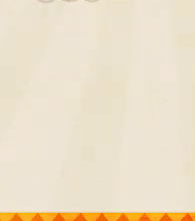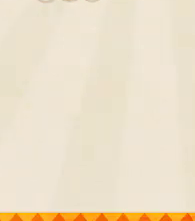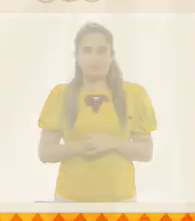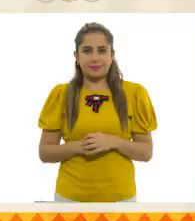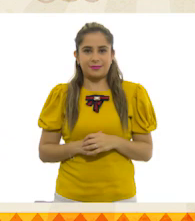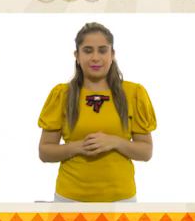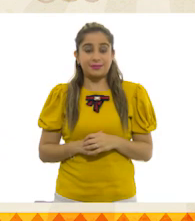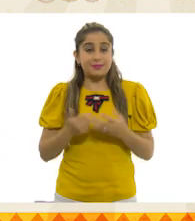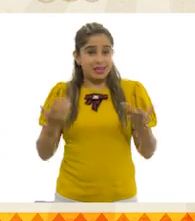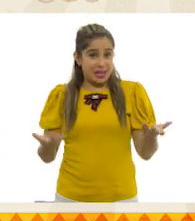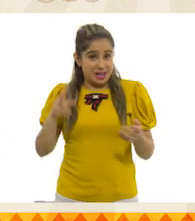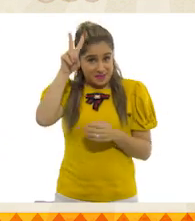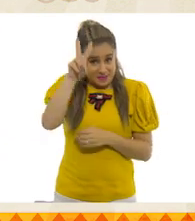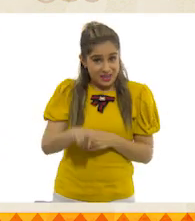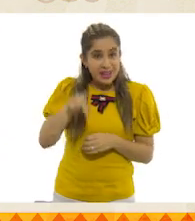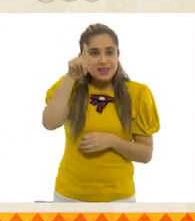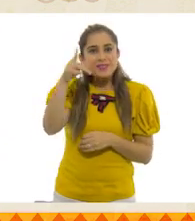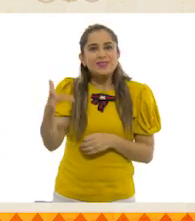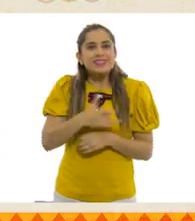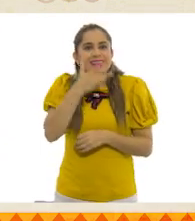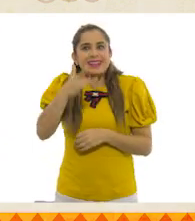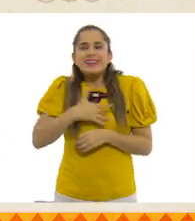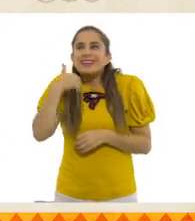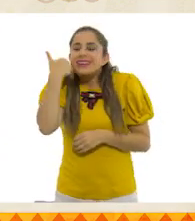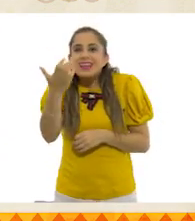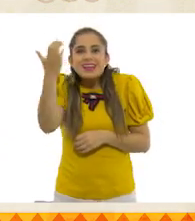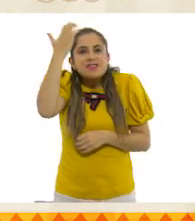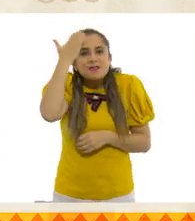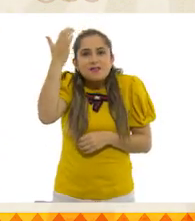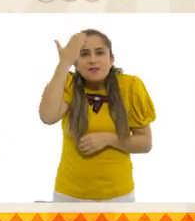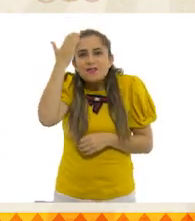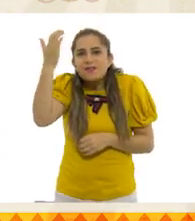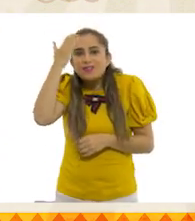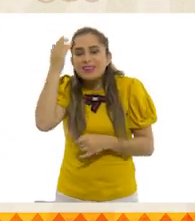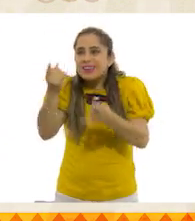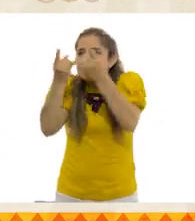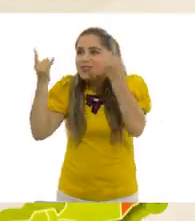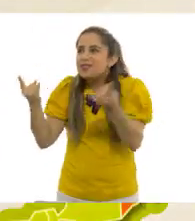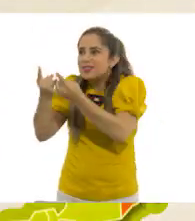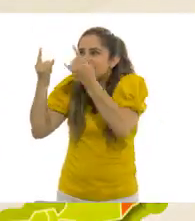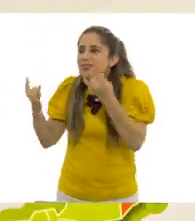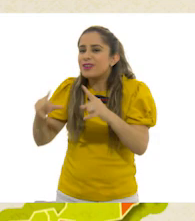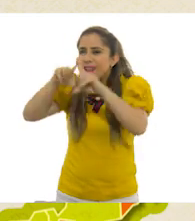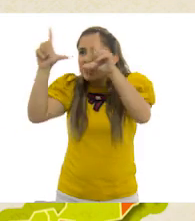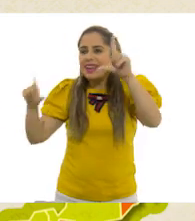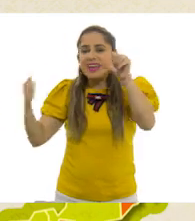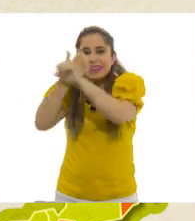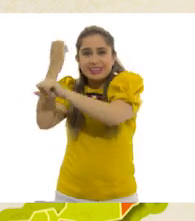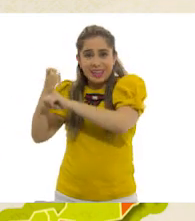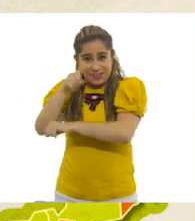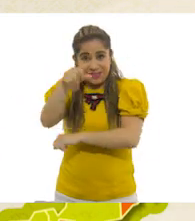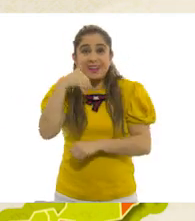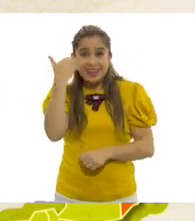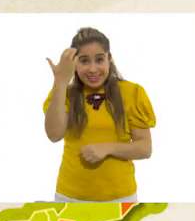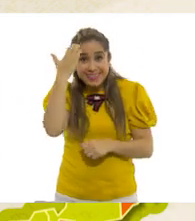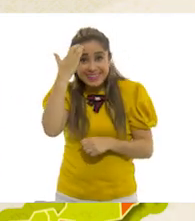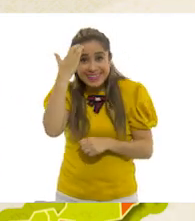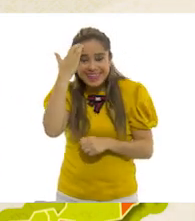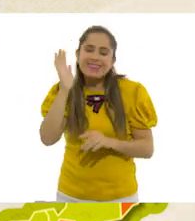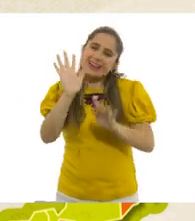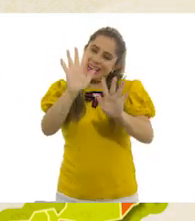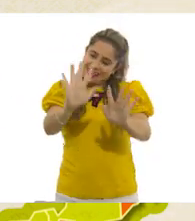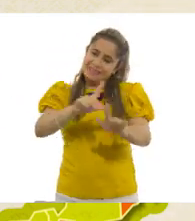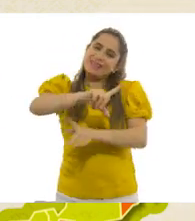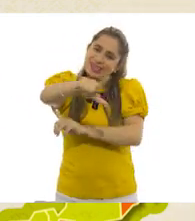No me digan que no les dan ganas de conocer los lugares históricos de nuestro país. Ya habrá tiempo para ello. Mientras, veamos